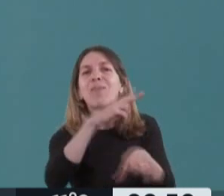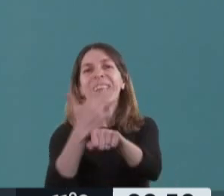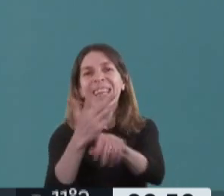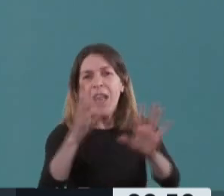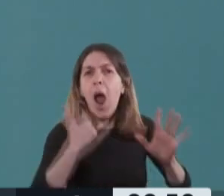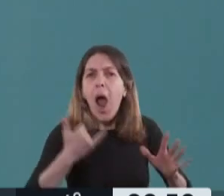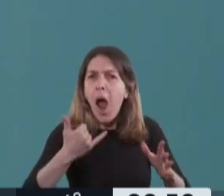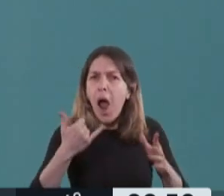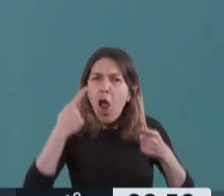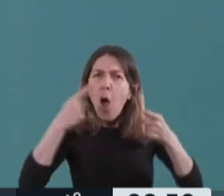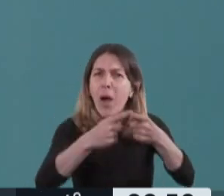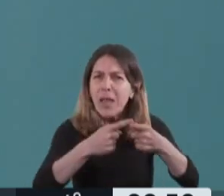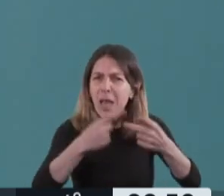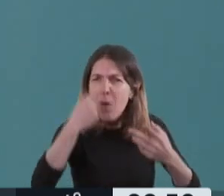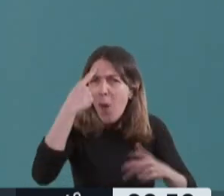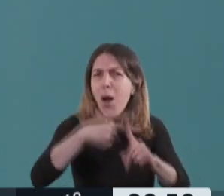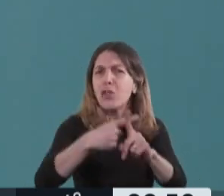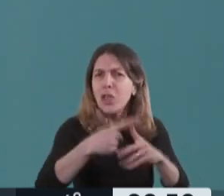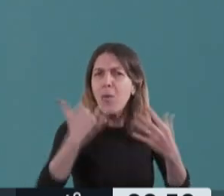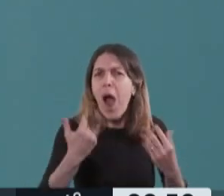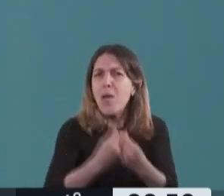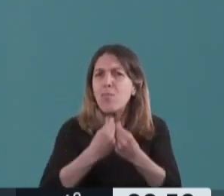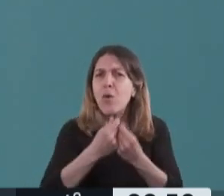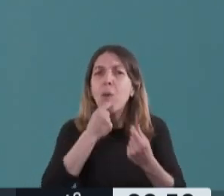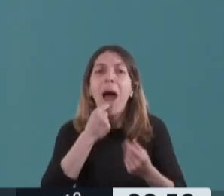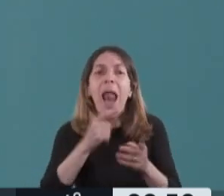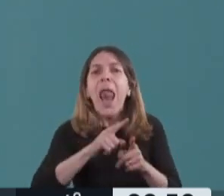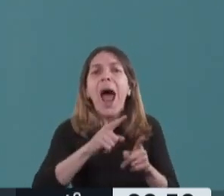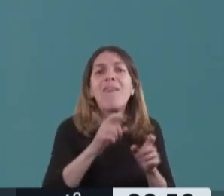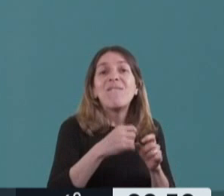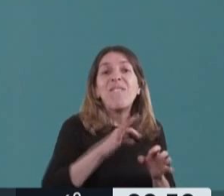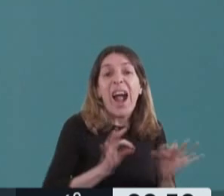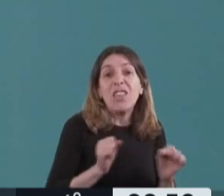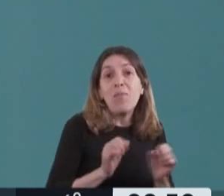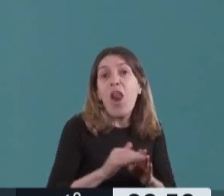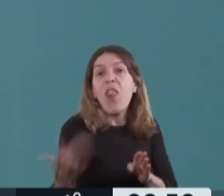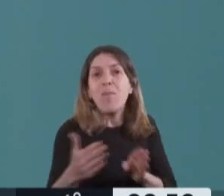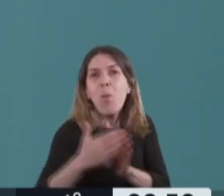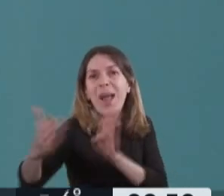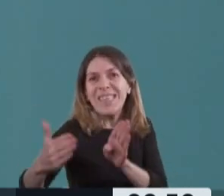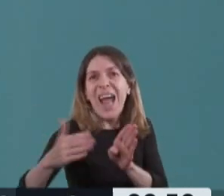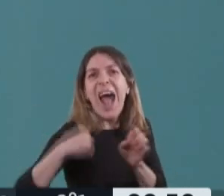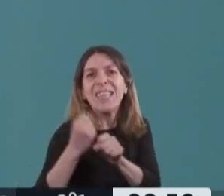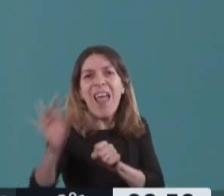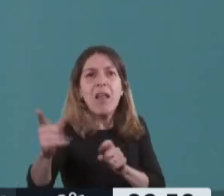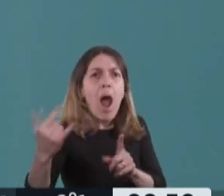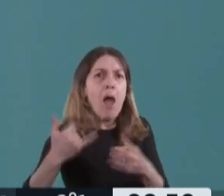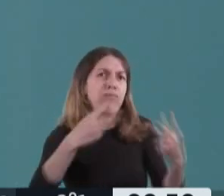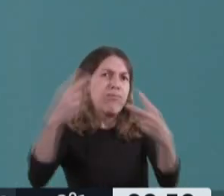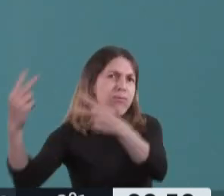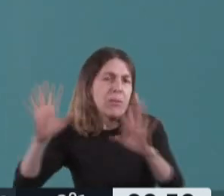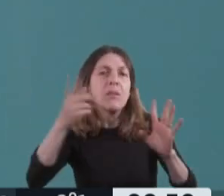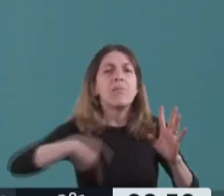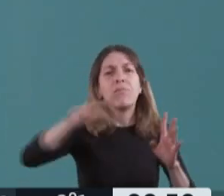hay mucha que hay mucha demanda para viajar en temporada baja como ustedes saben va a ser un pre viaje diferente la demora en el anuncio